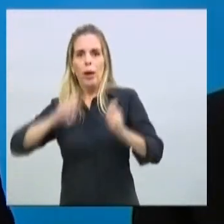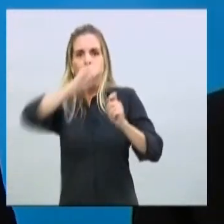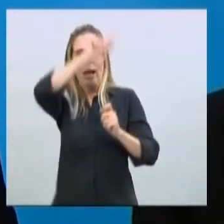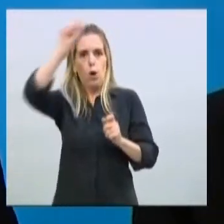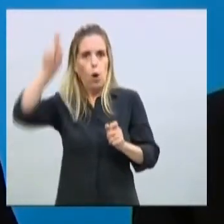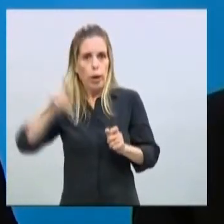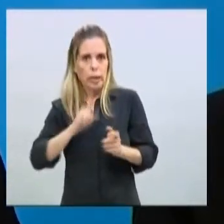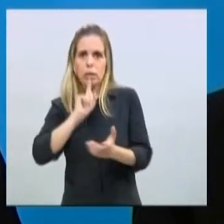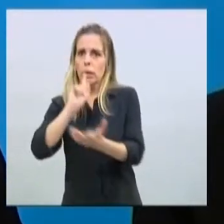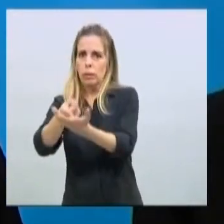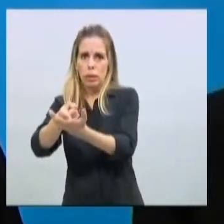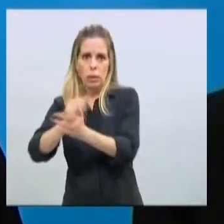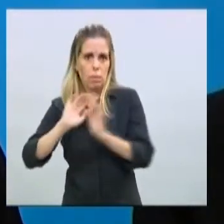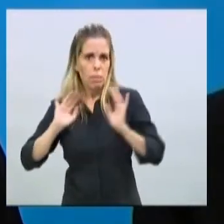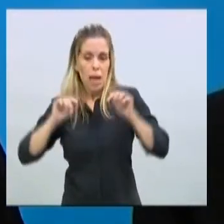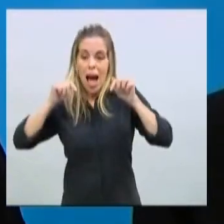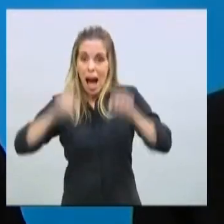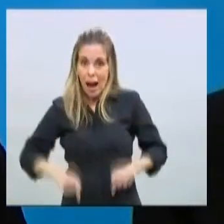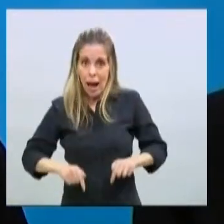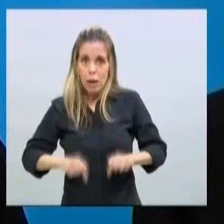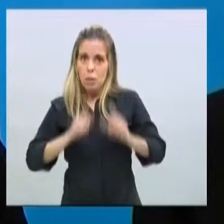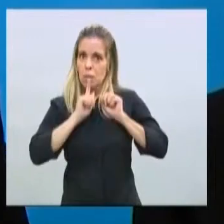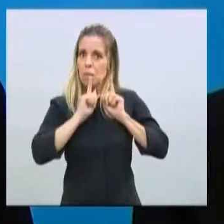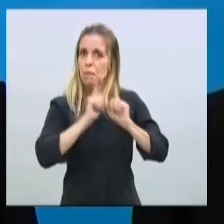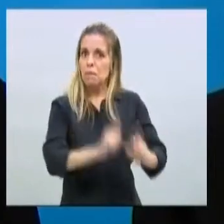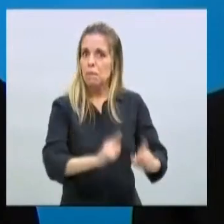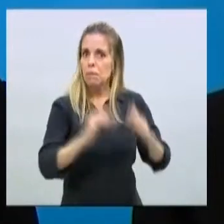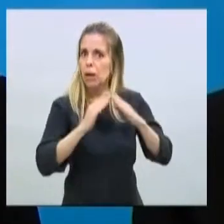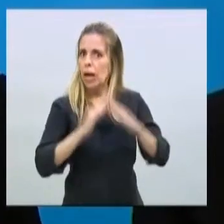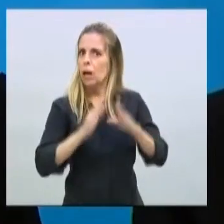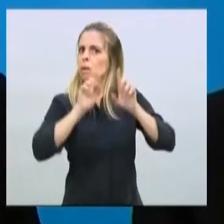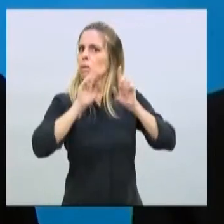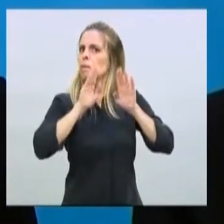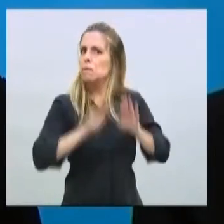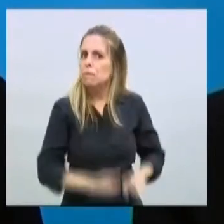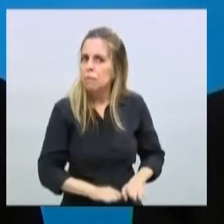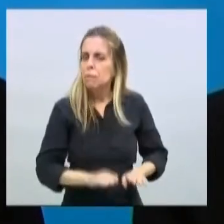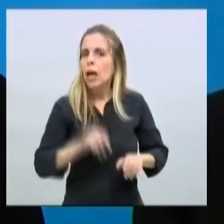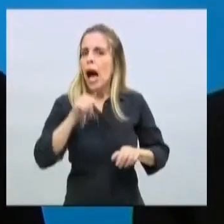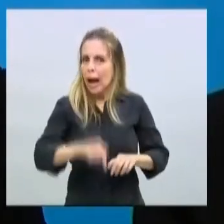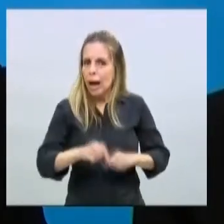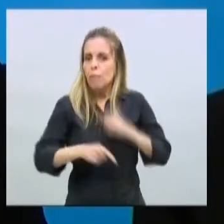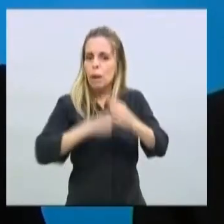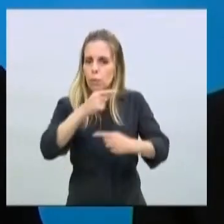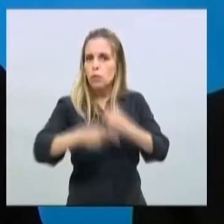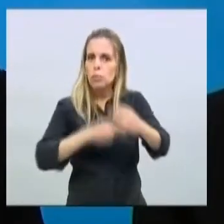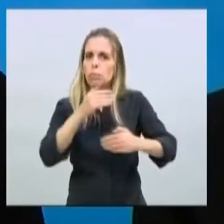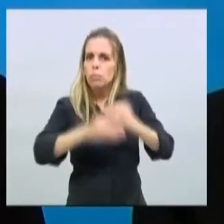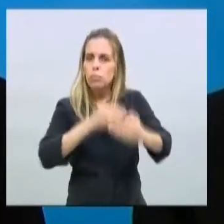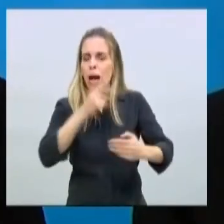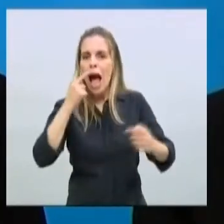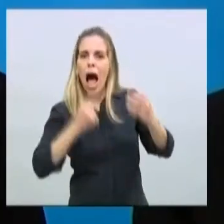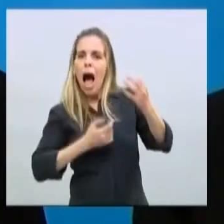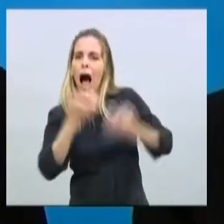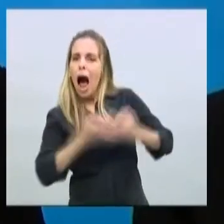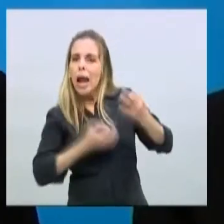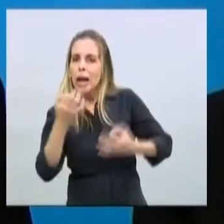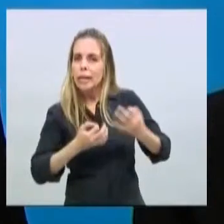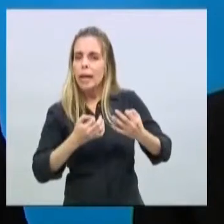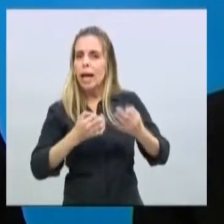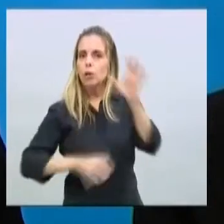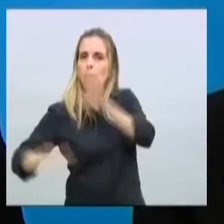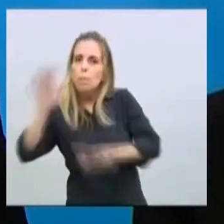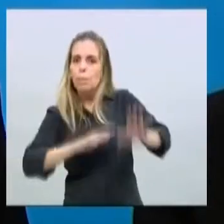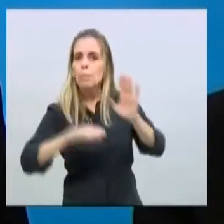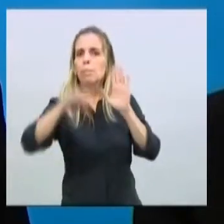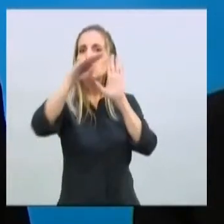haciendo es dictando con este decreto, anexando una serie de protocolos que permitirían